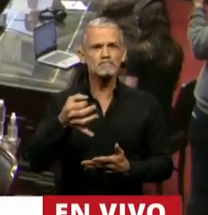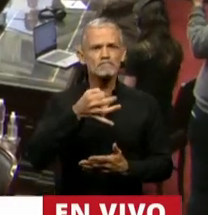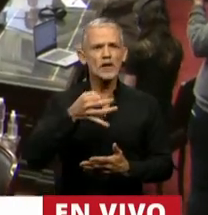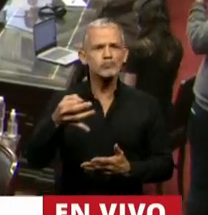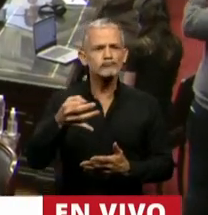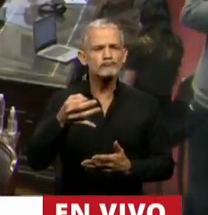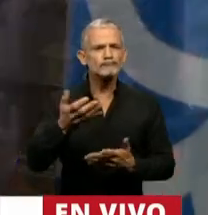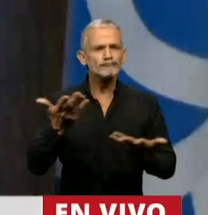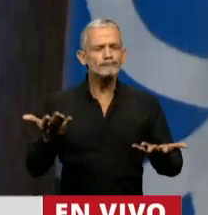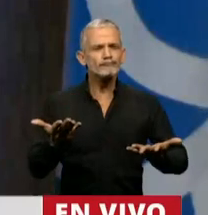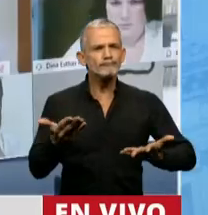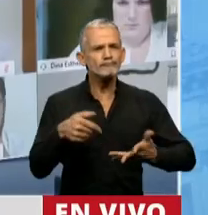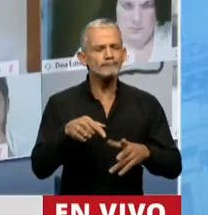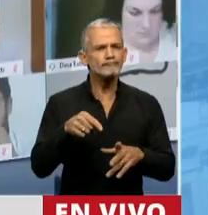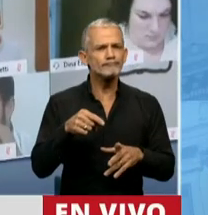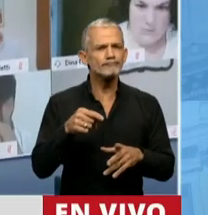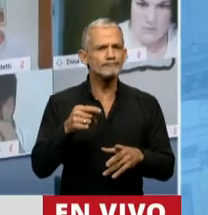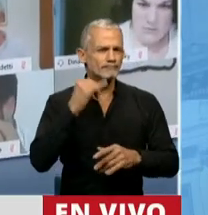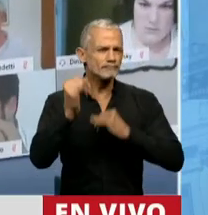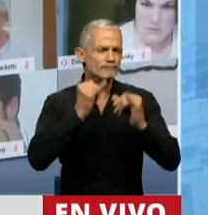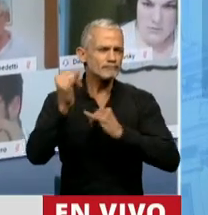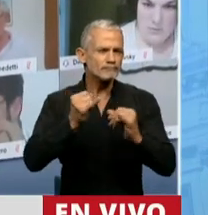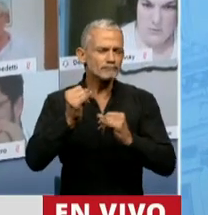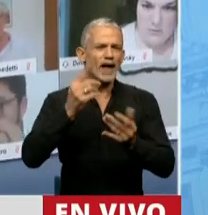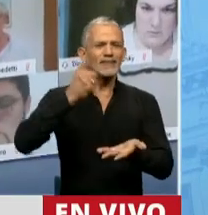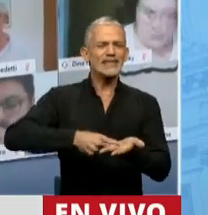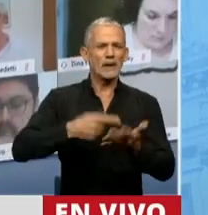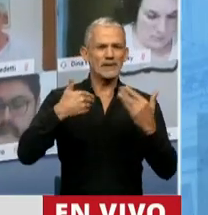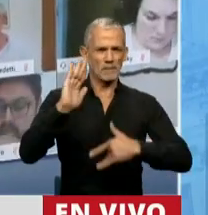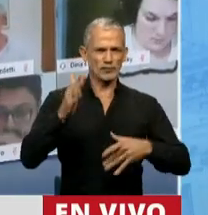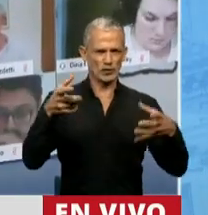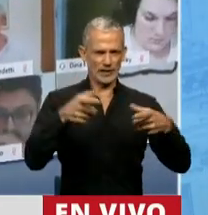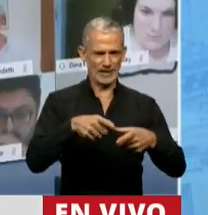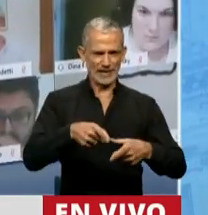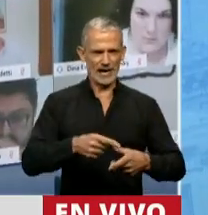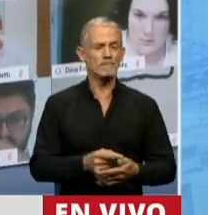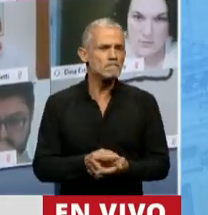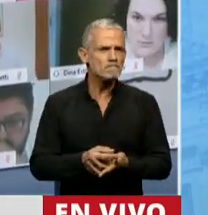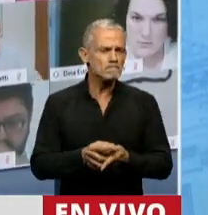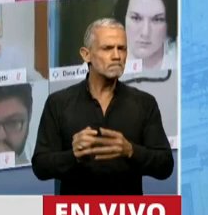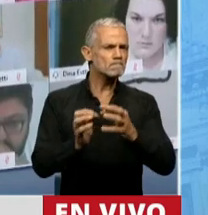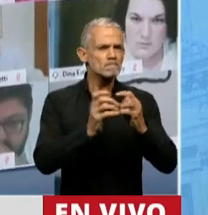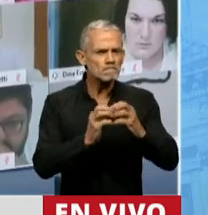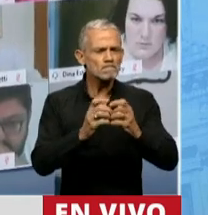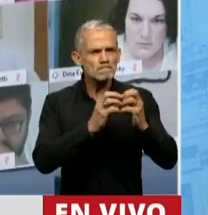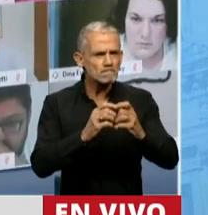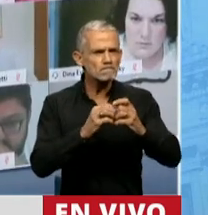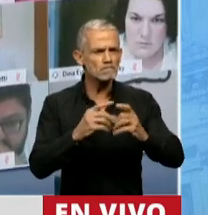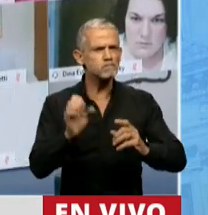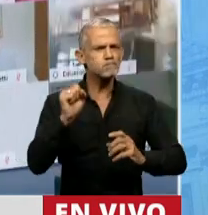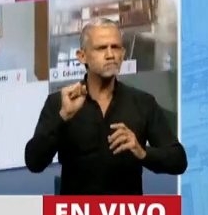Efectivamente, vamos a exponer el dictamen de mayoría, luego de haber